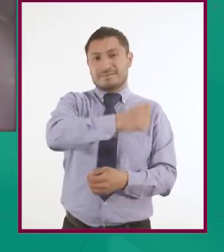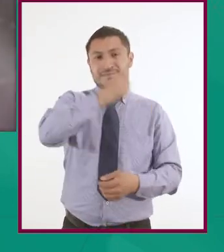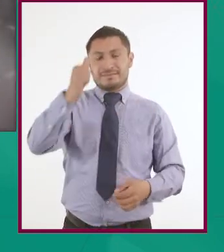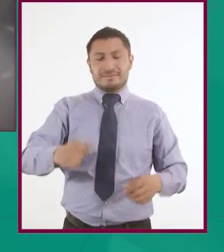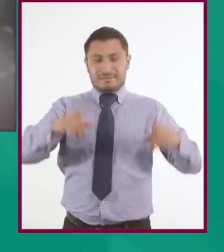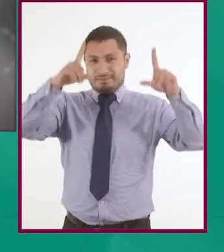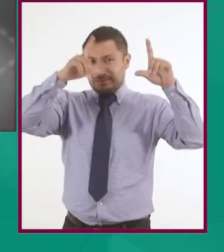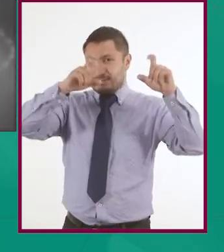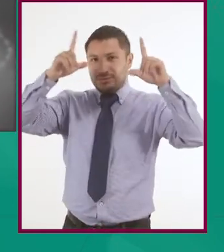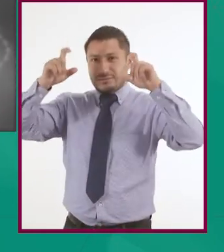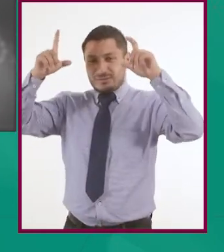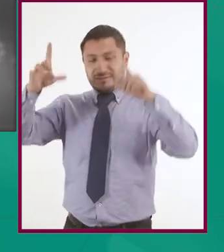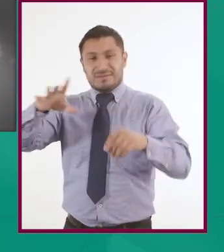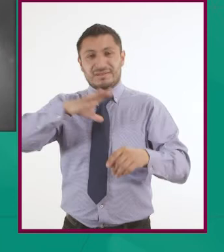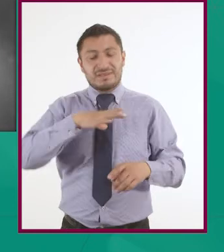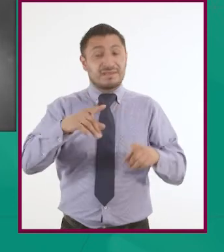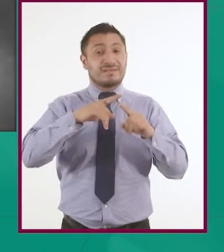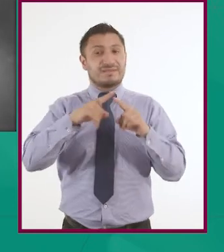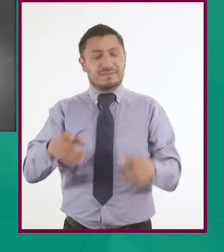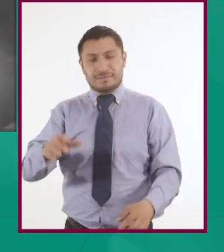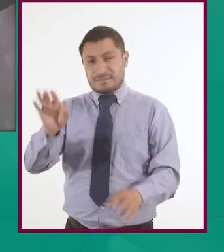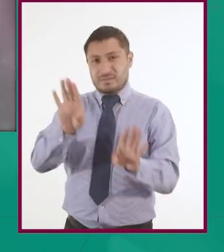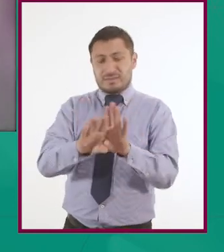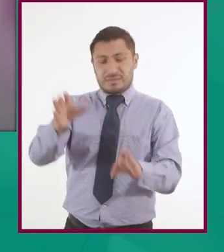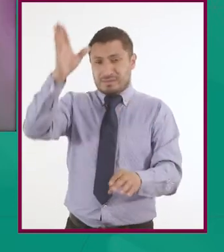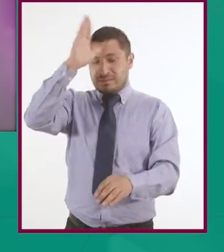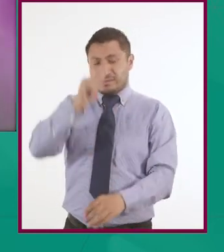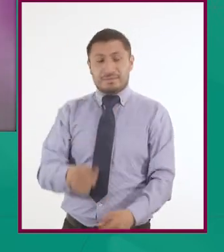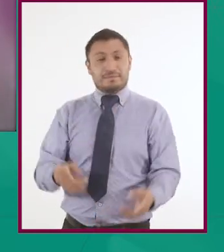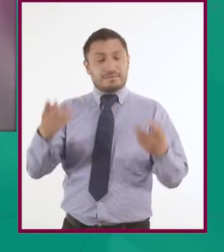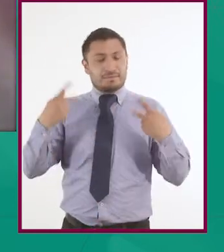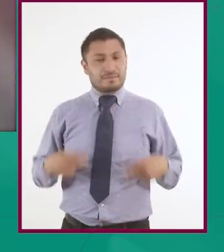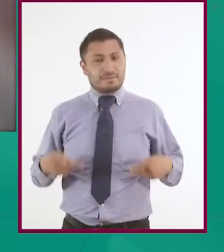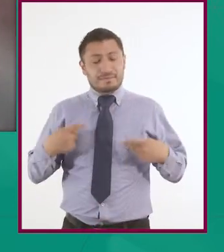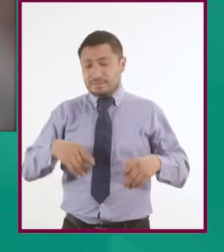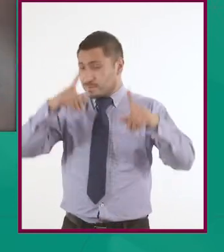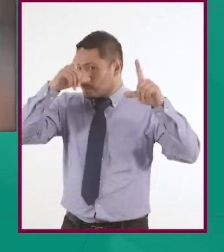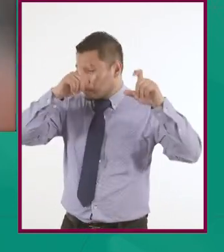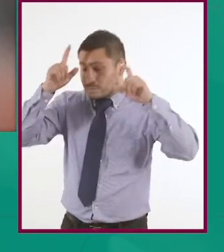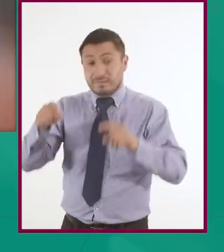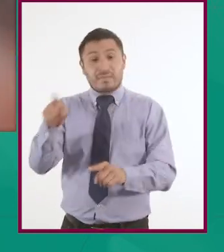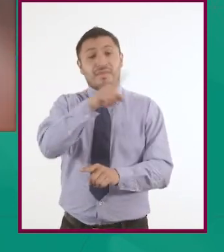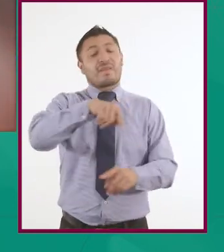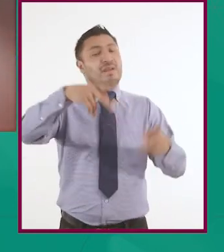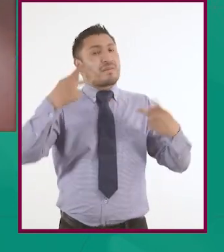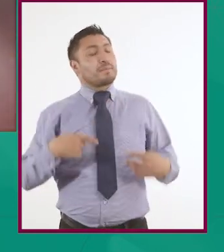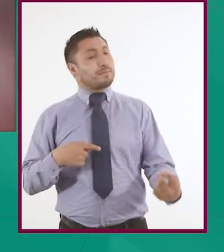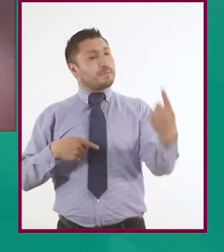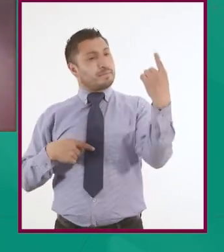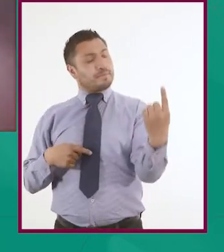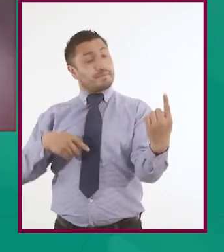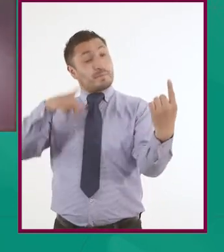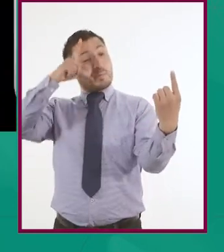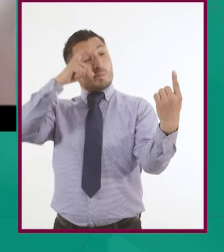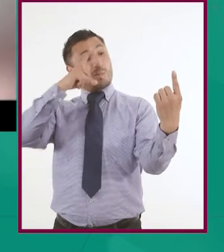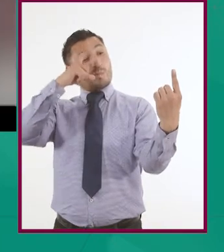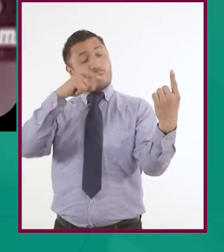retrato hay un acuerdo entre el fotógrafo que desempeña su actividad artística y la persona retratada que posa.